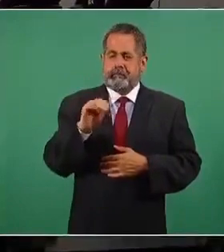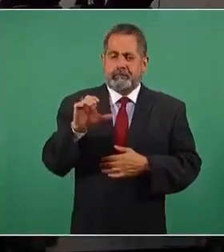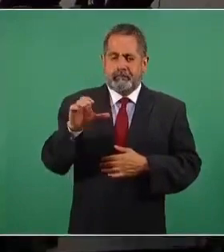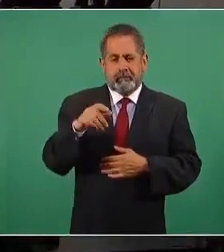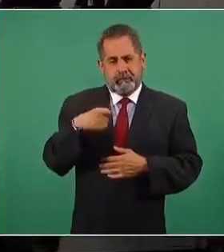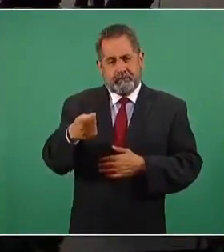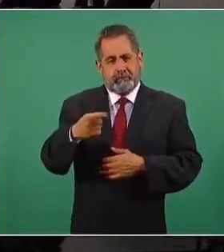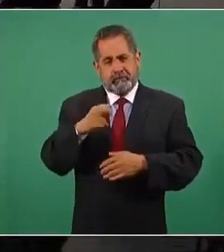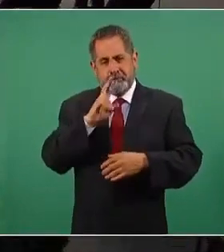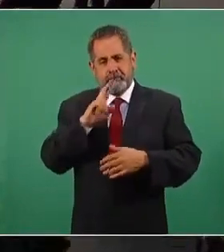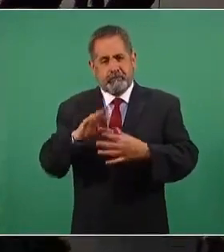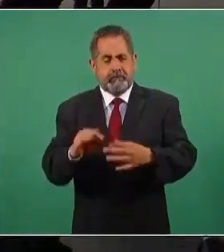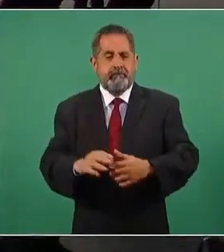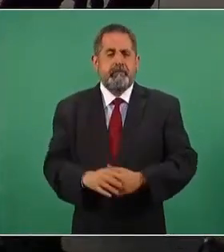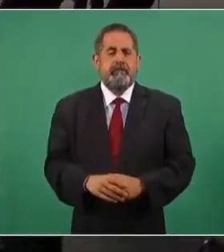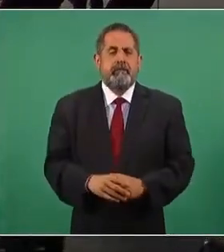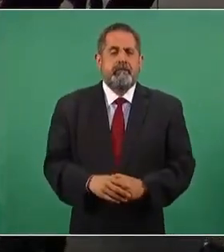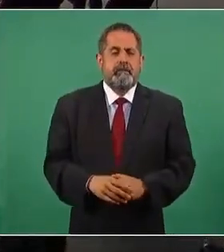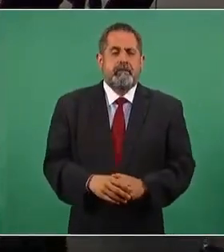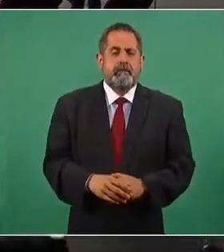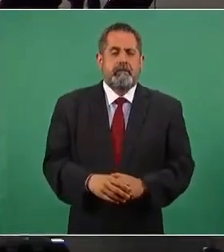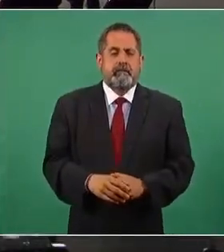decir. Gracias.